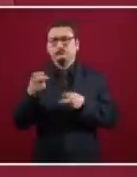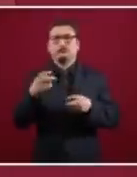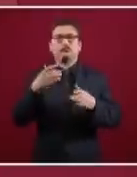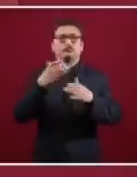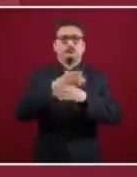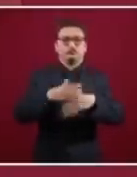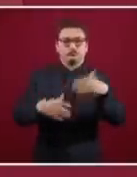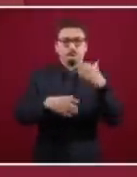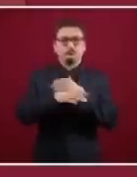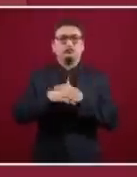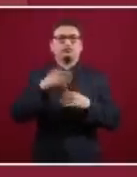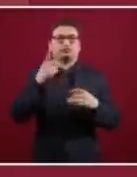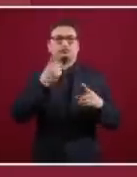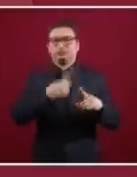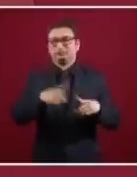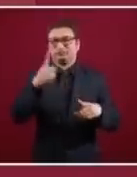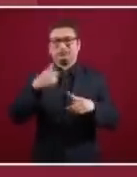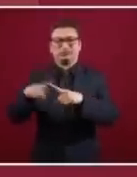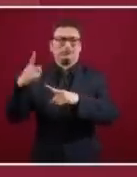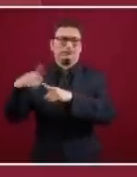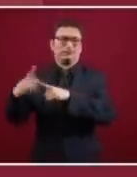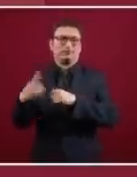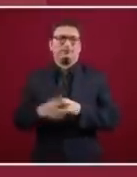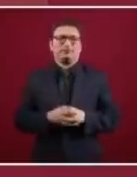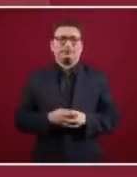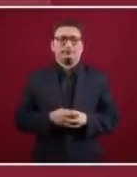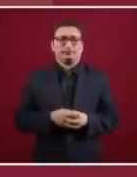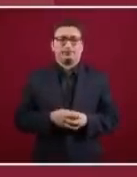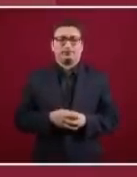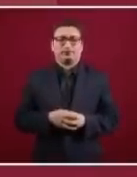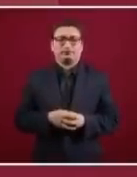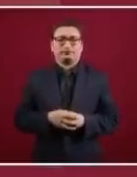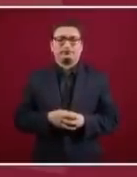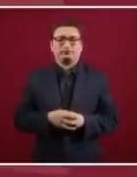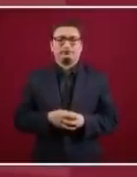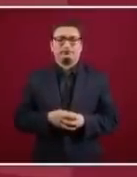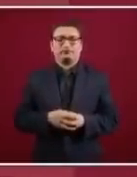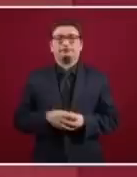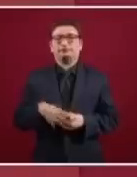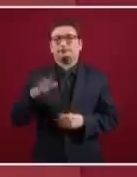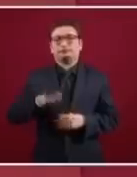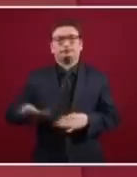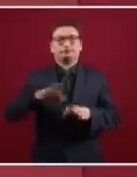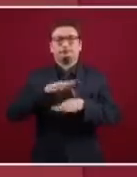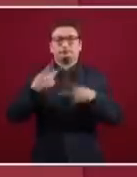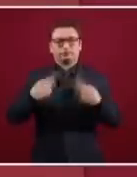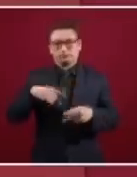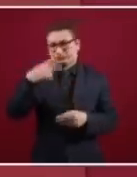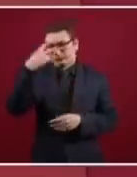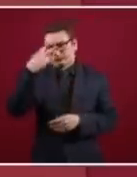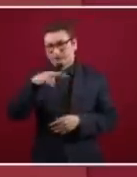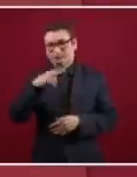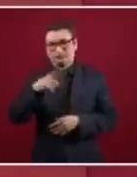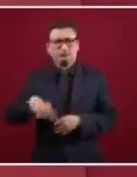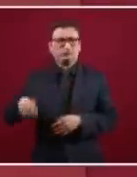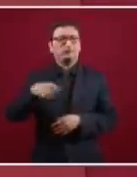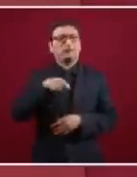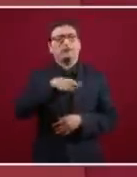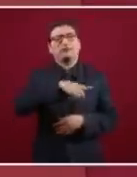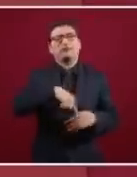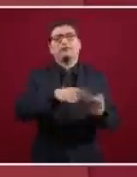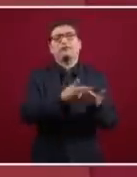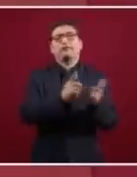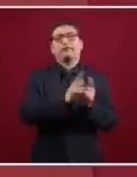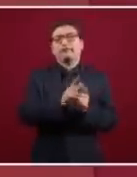de todos los mexicanos en beneficio de